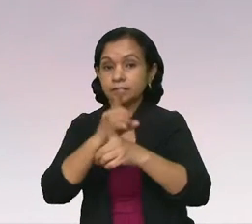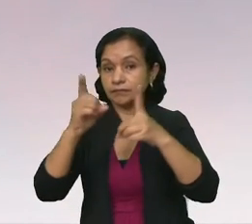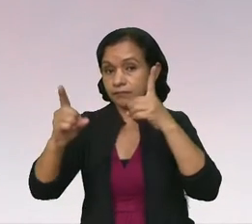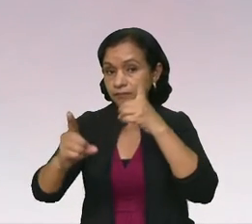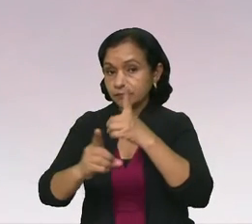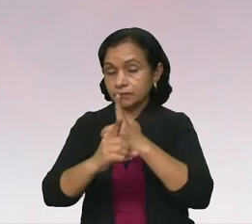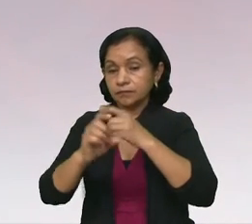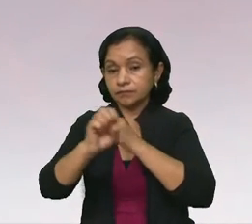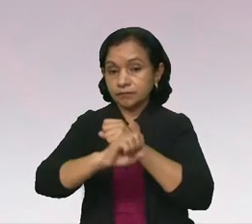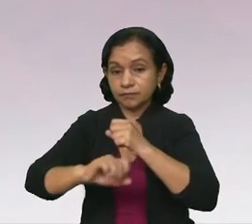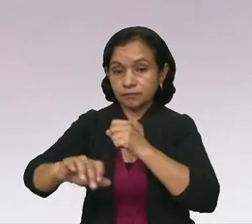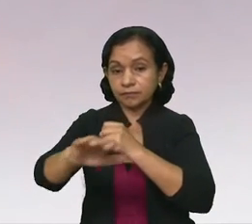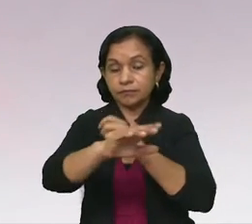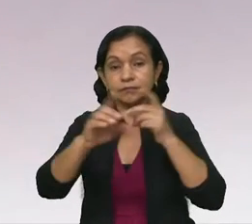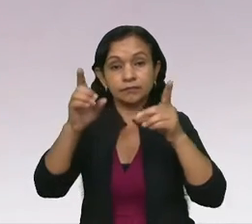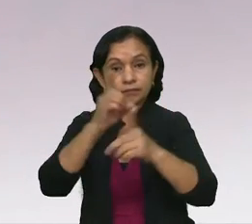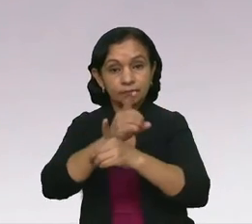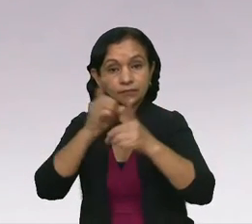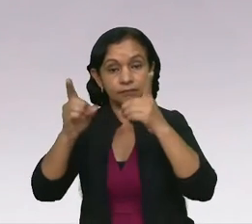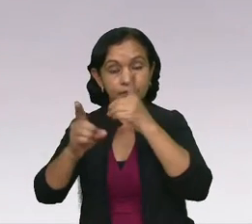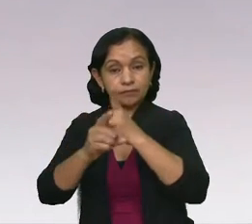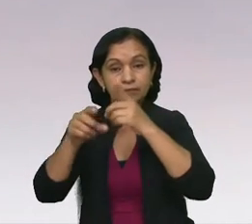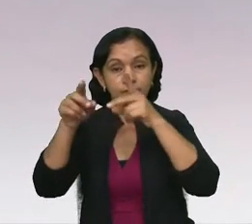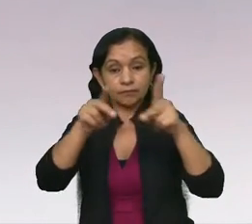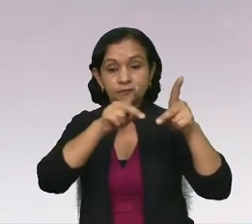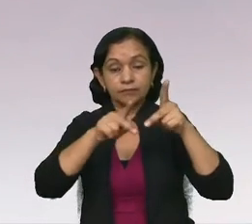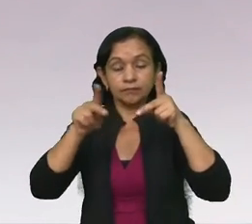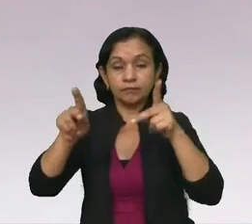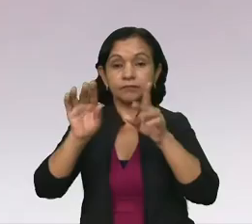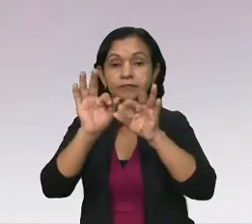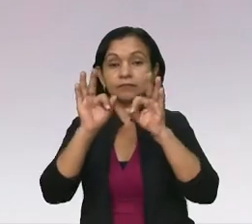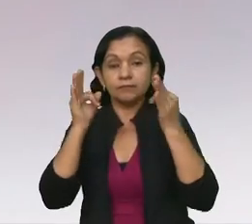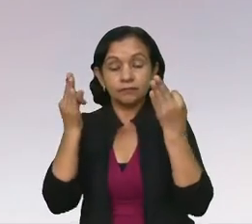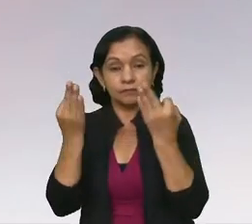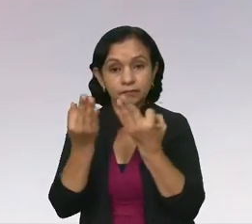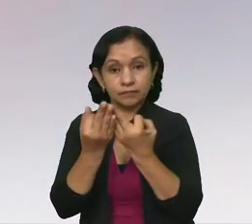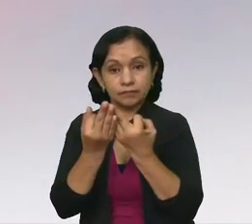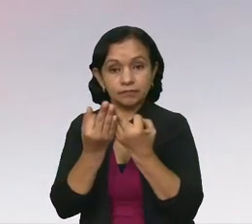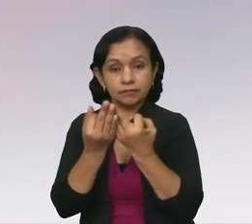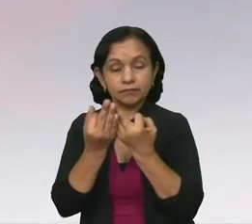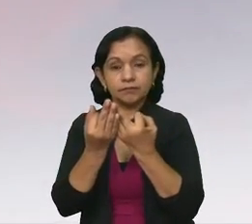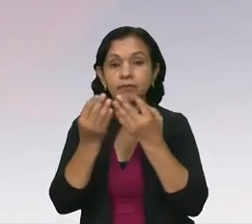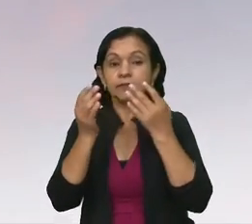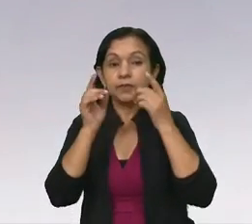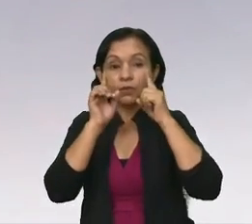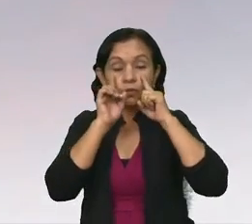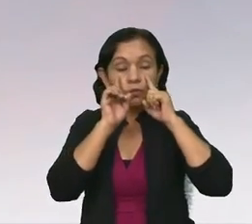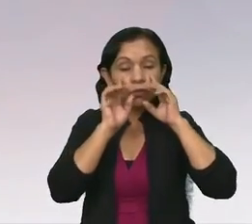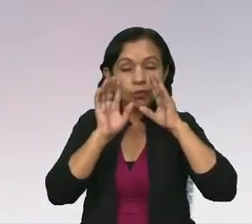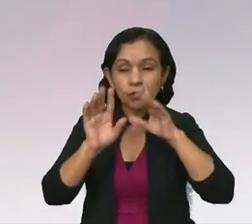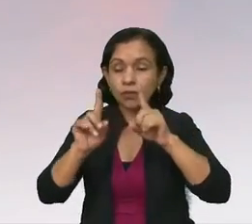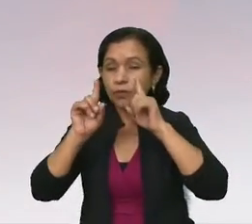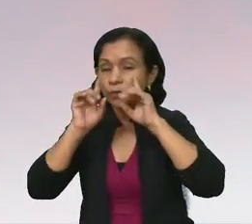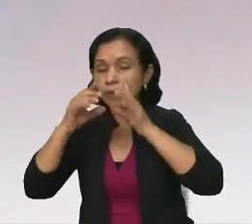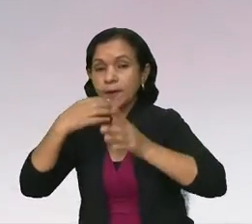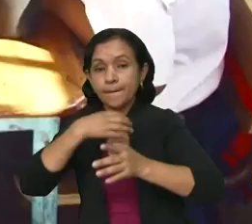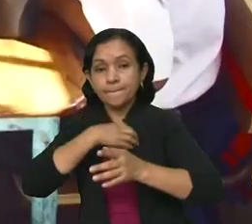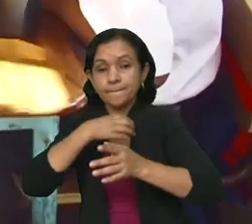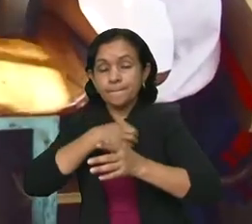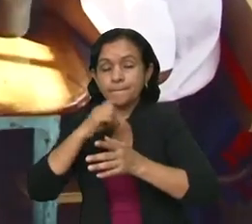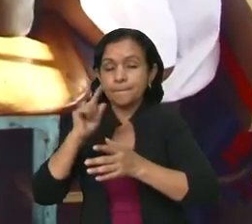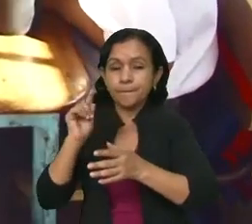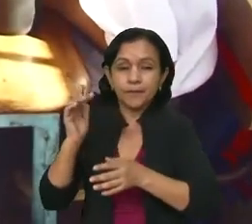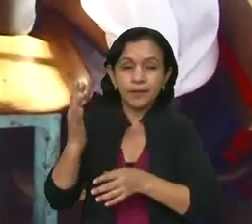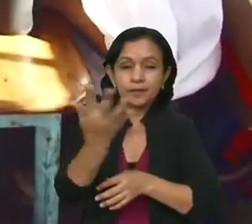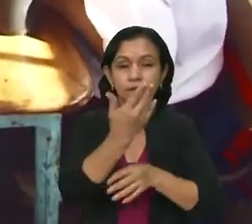como sociedad, es nuestro deber como familia seguirnos protegiendo, continuar protegiéndonos.